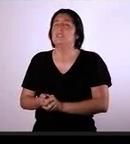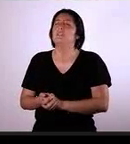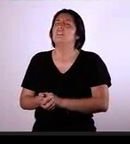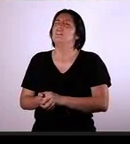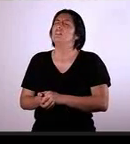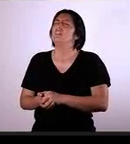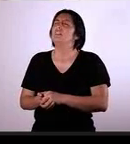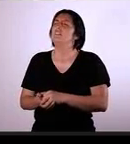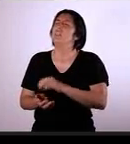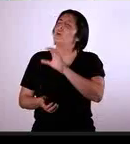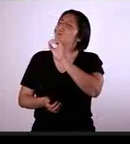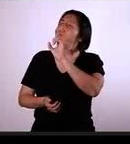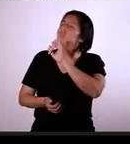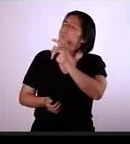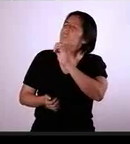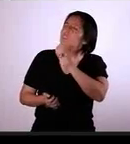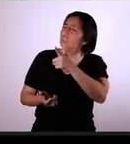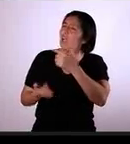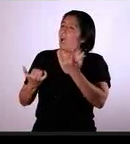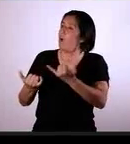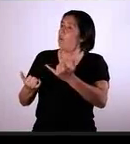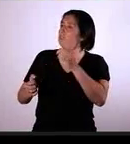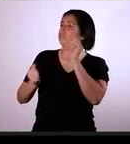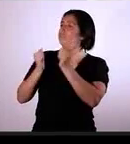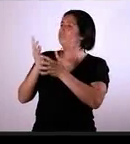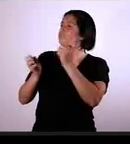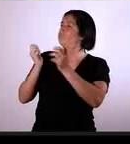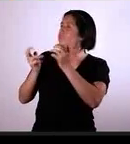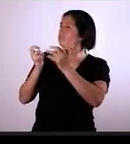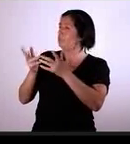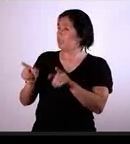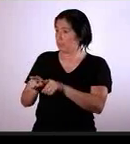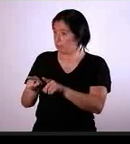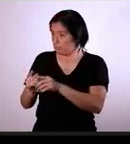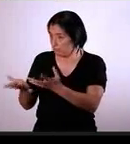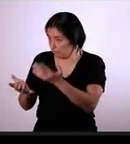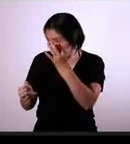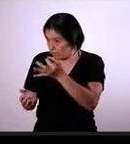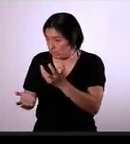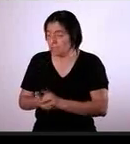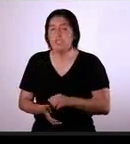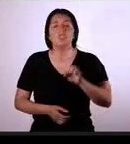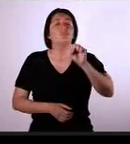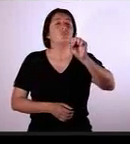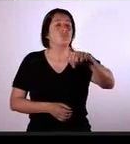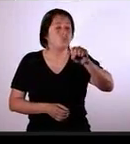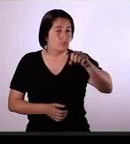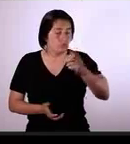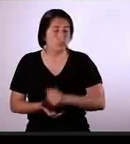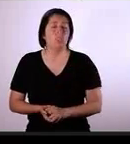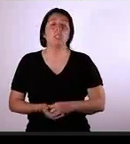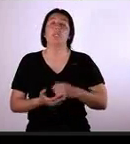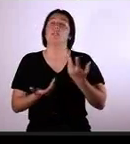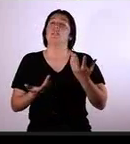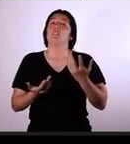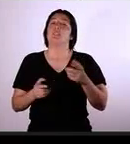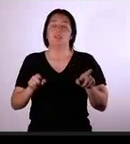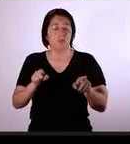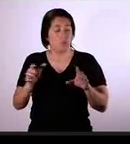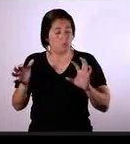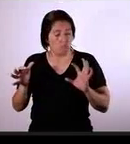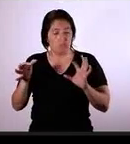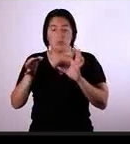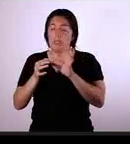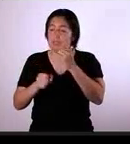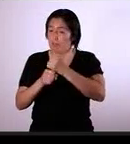que tiene Locitel, ahora está con lenguaje de señas también, ¿verdad? Así es, la idea es de que, conjuntamente con el trabajo